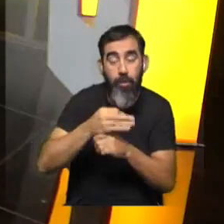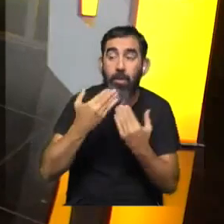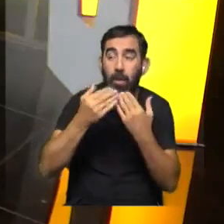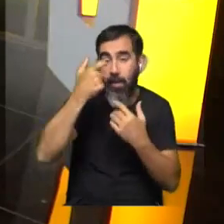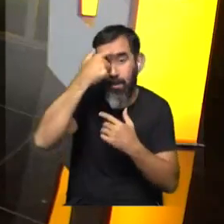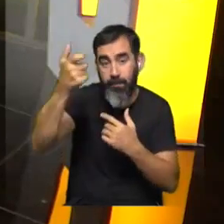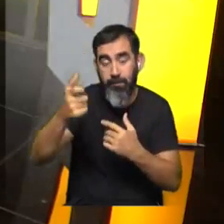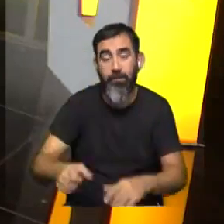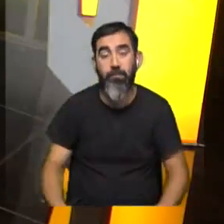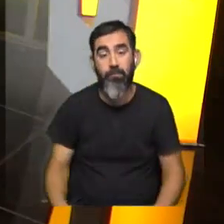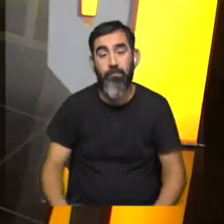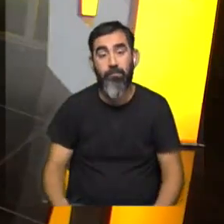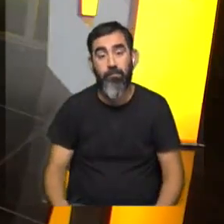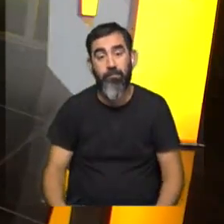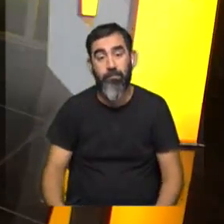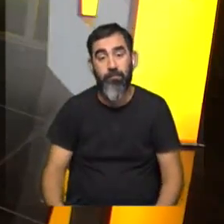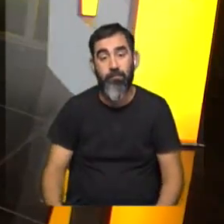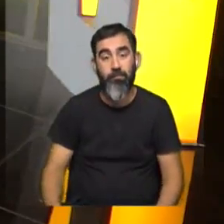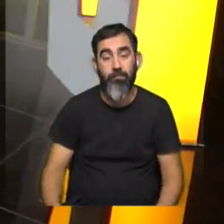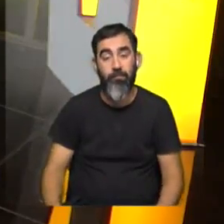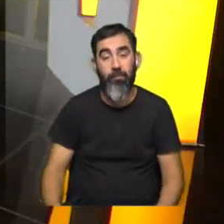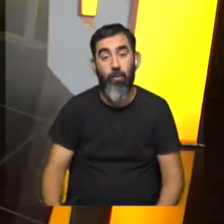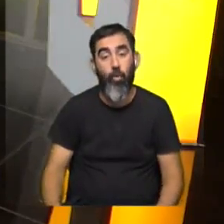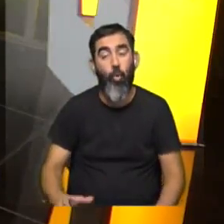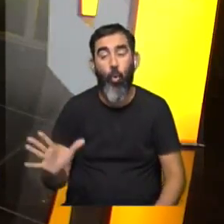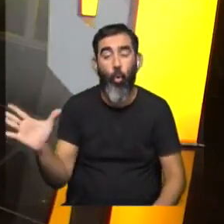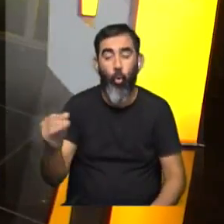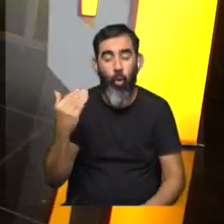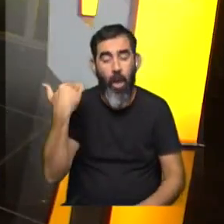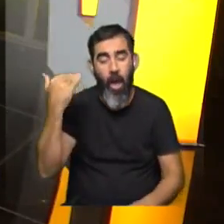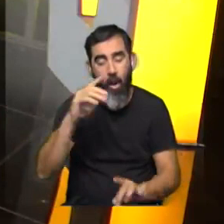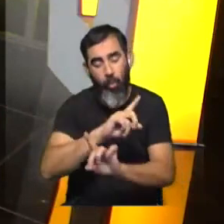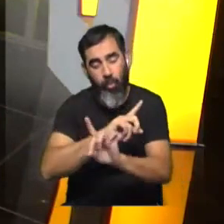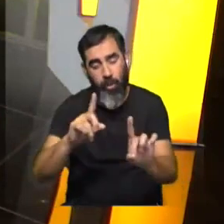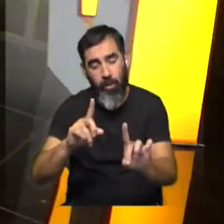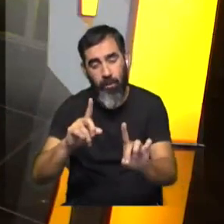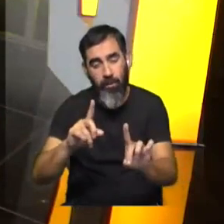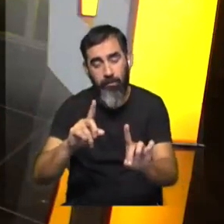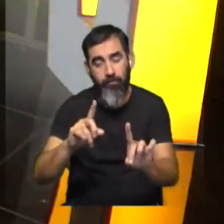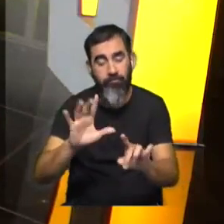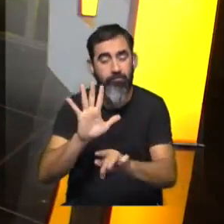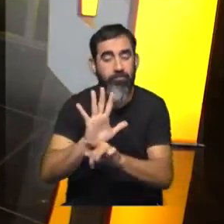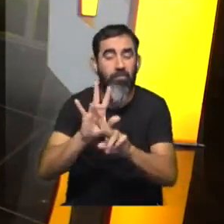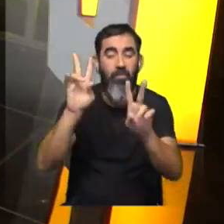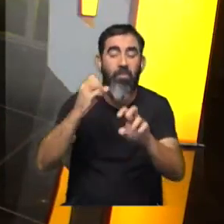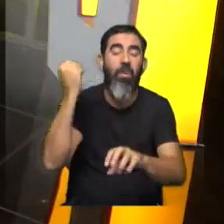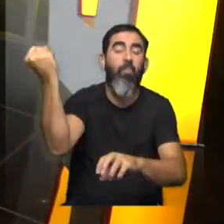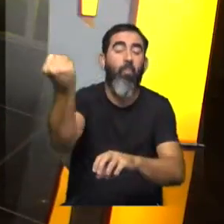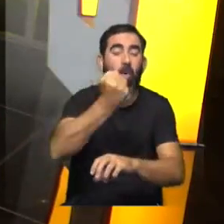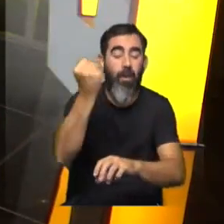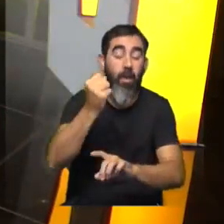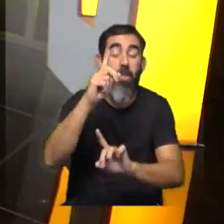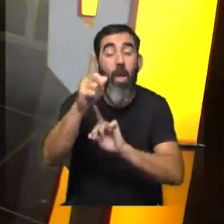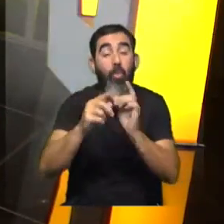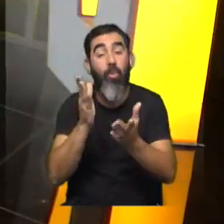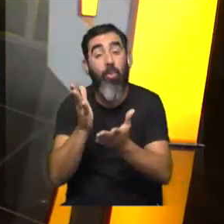ciencia. Sabemos que no todas las autoridades han tomado esto como un tema serio. Hay departamentos en los